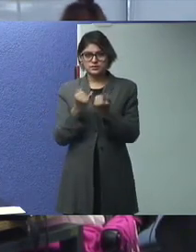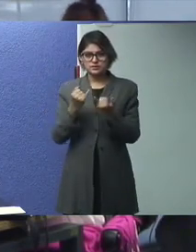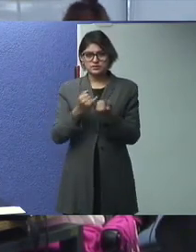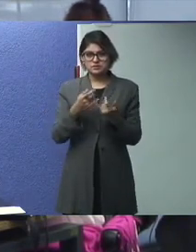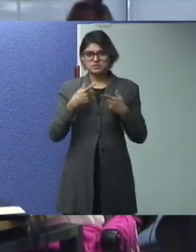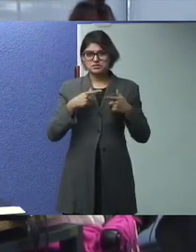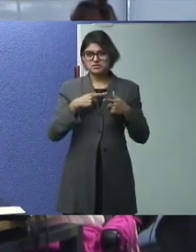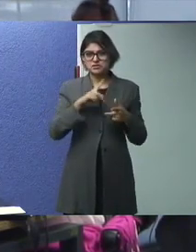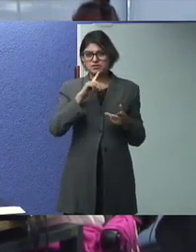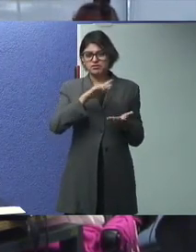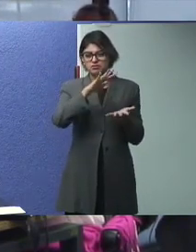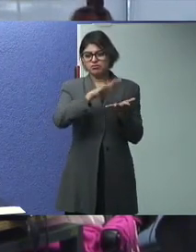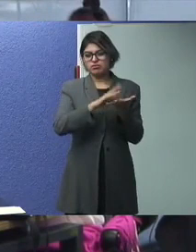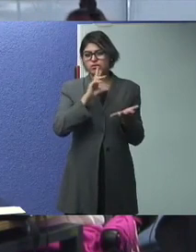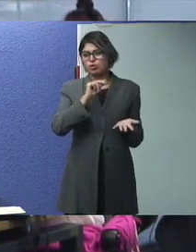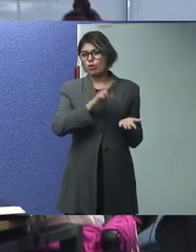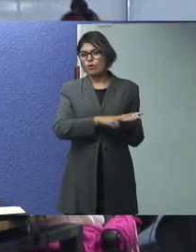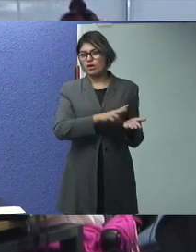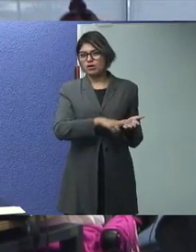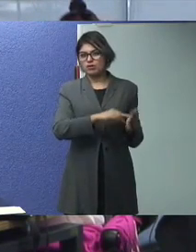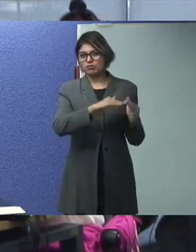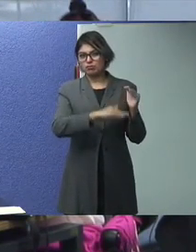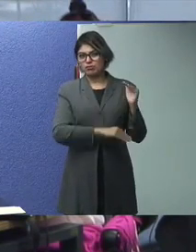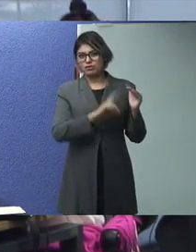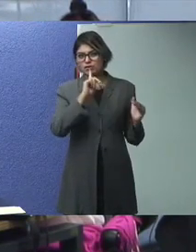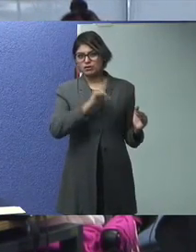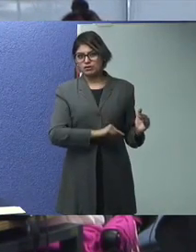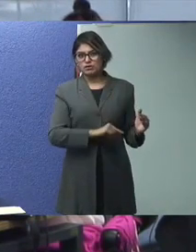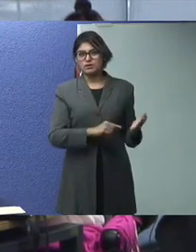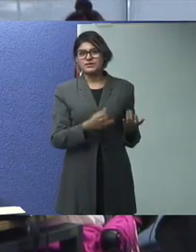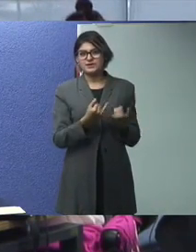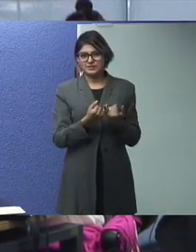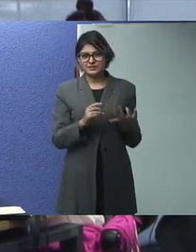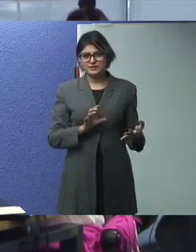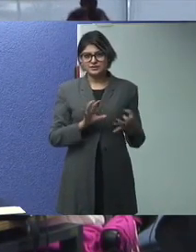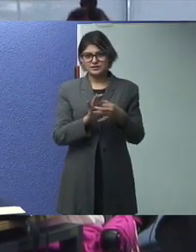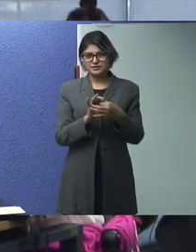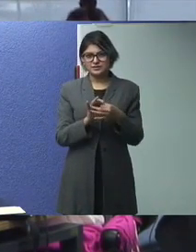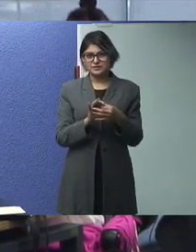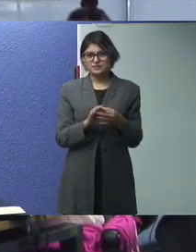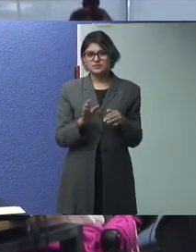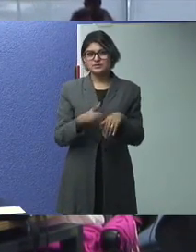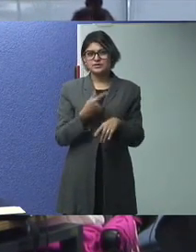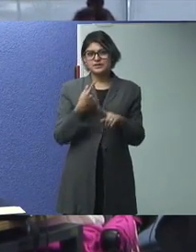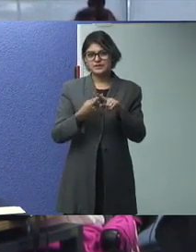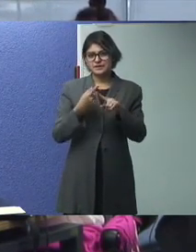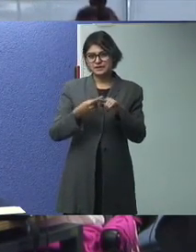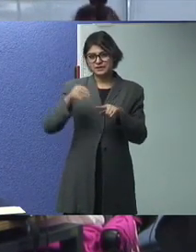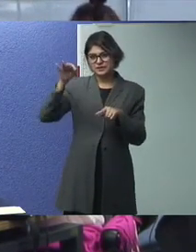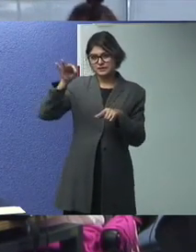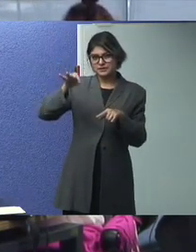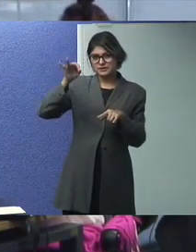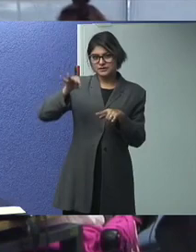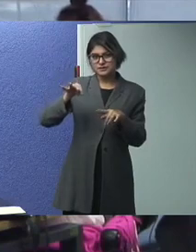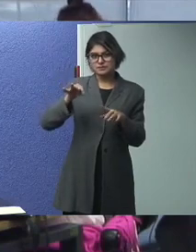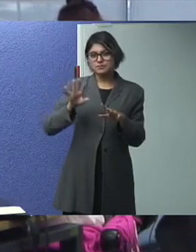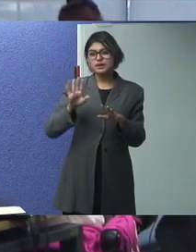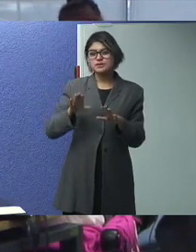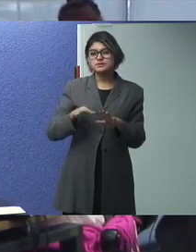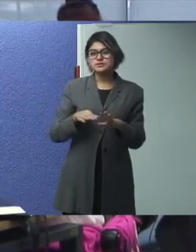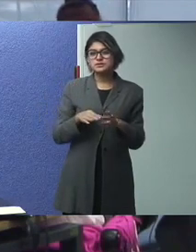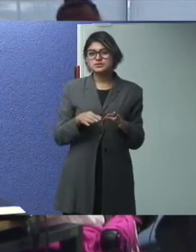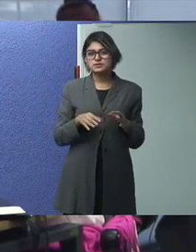Minusvalías retoma también la cuestión social, y esto también un poco por influencia de lo que se está